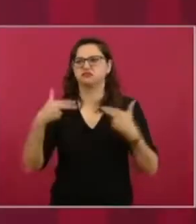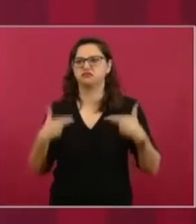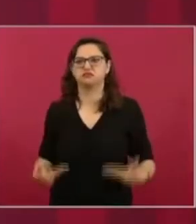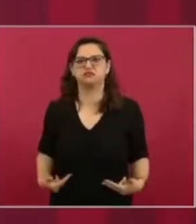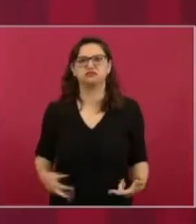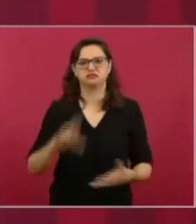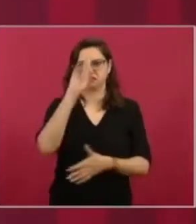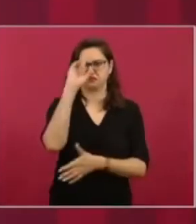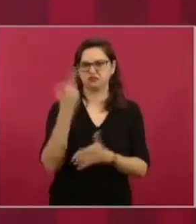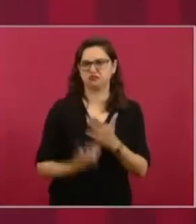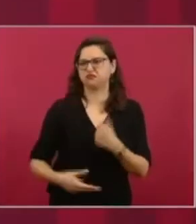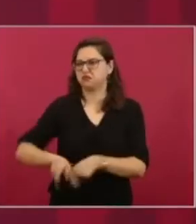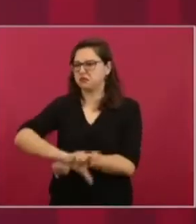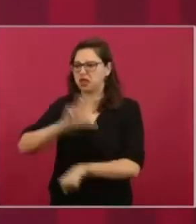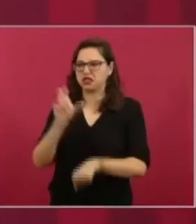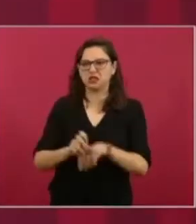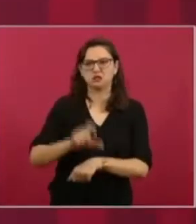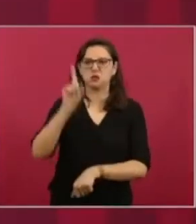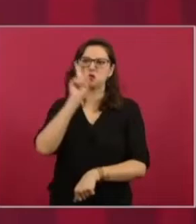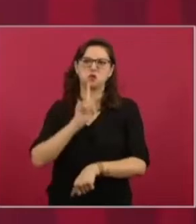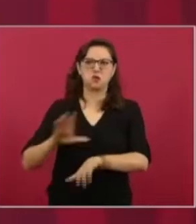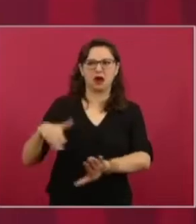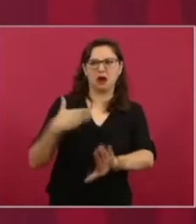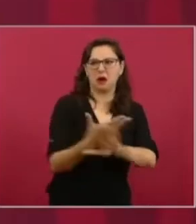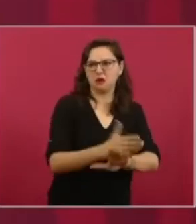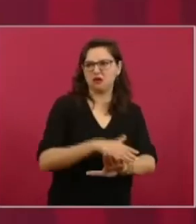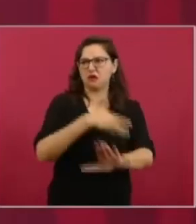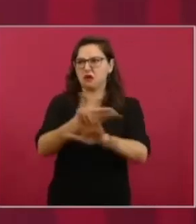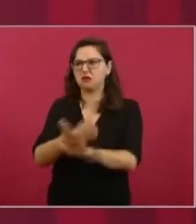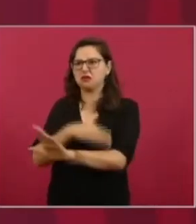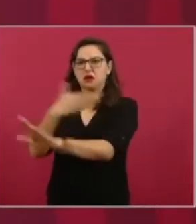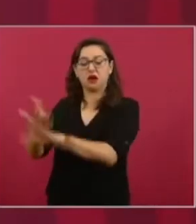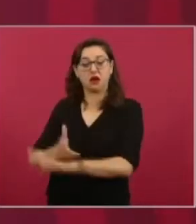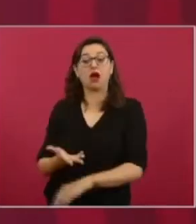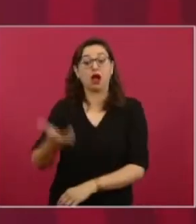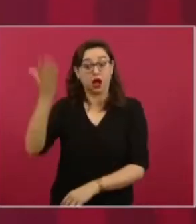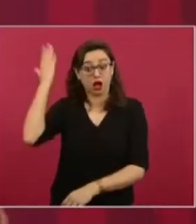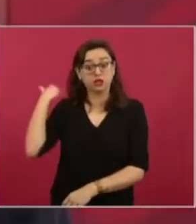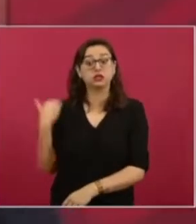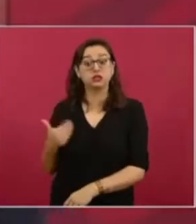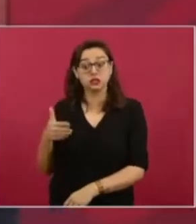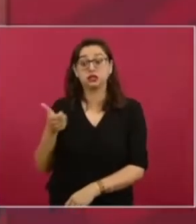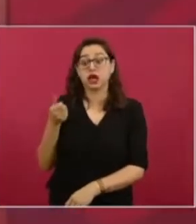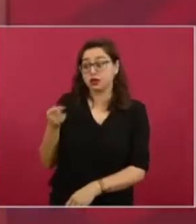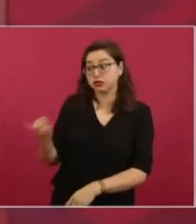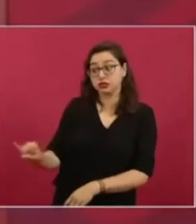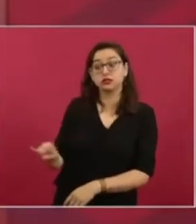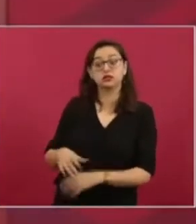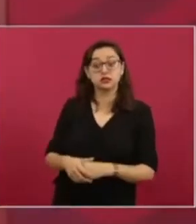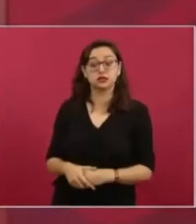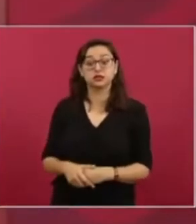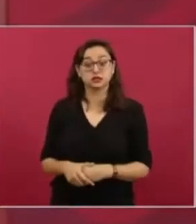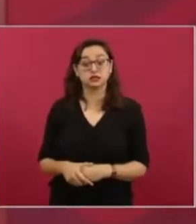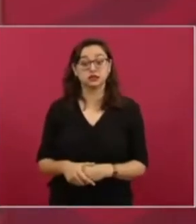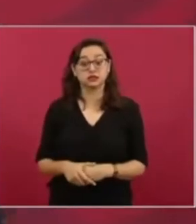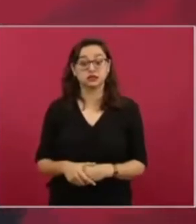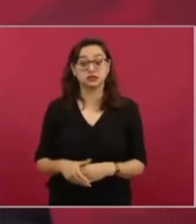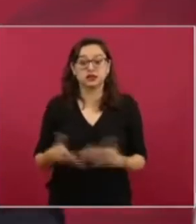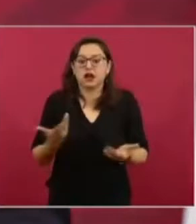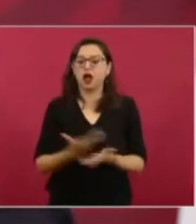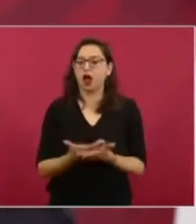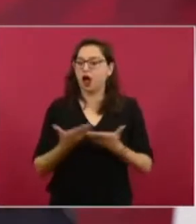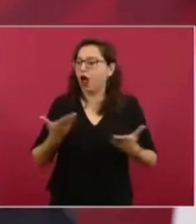el machismo, todo lo que